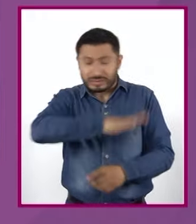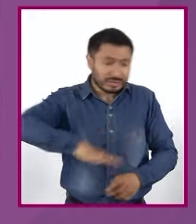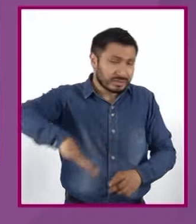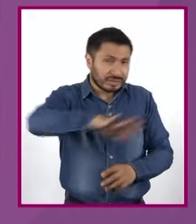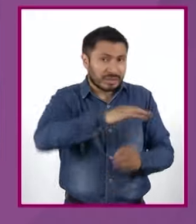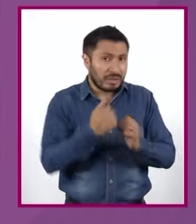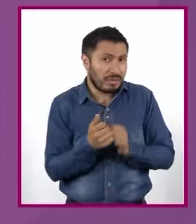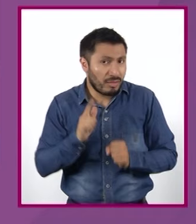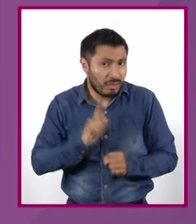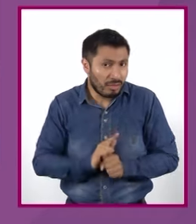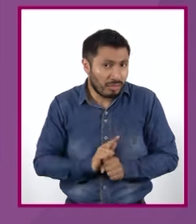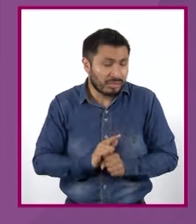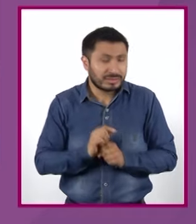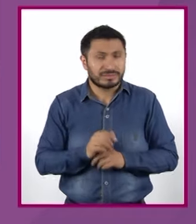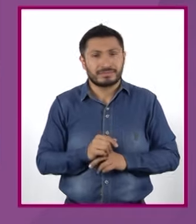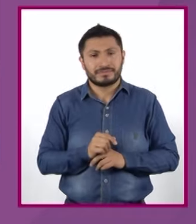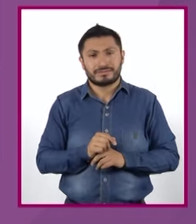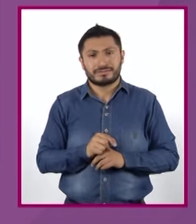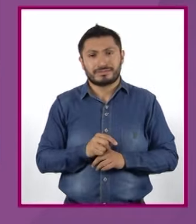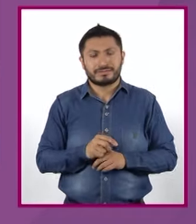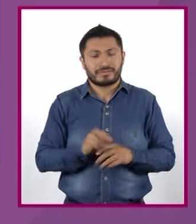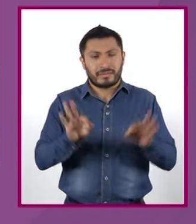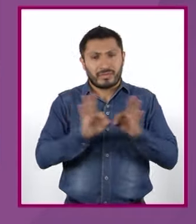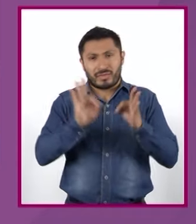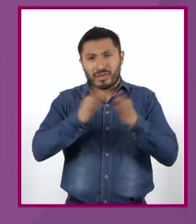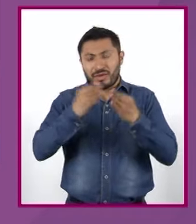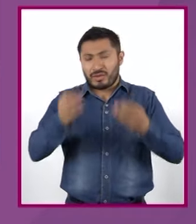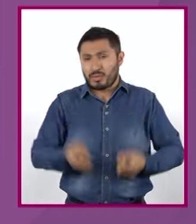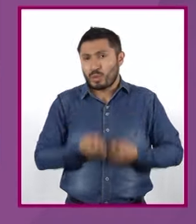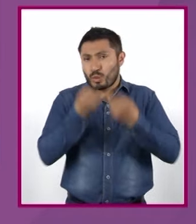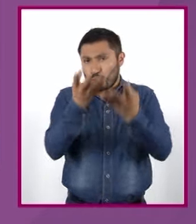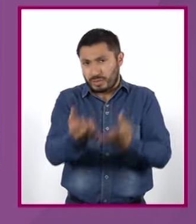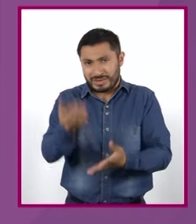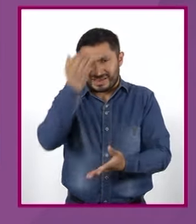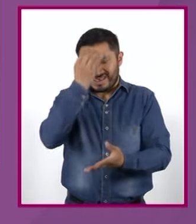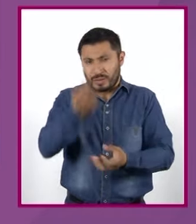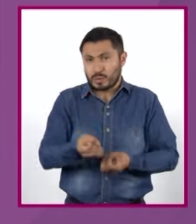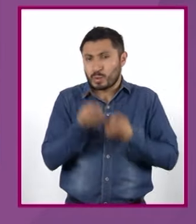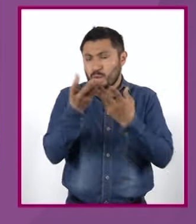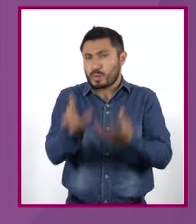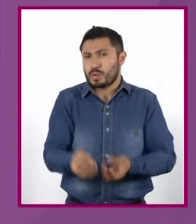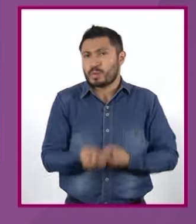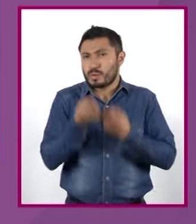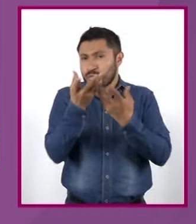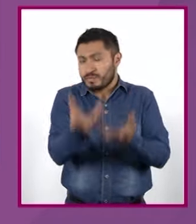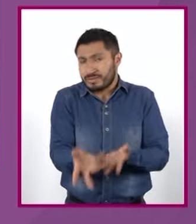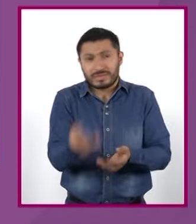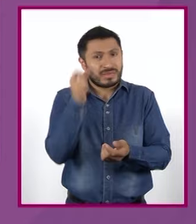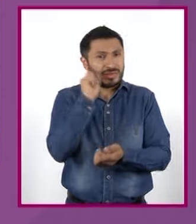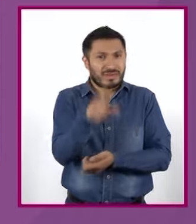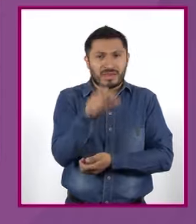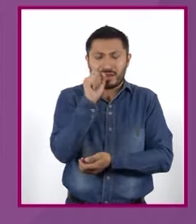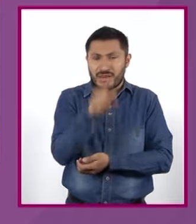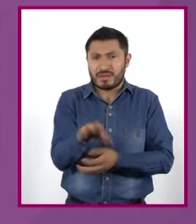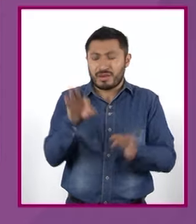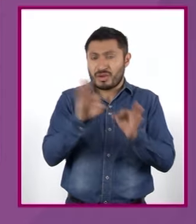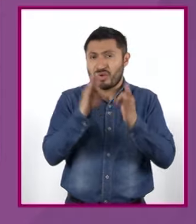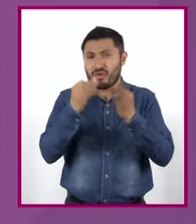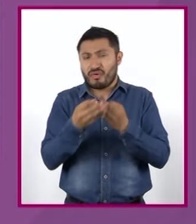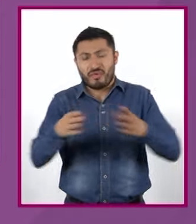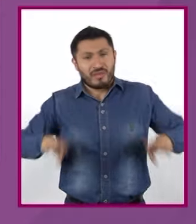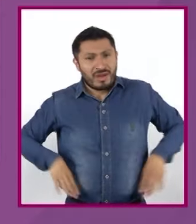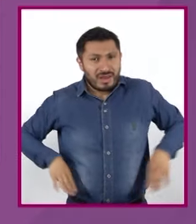sociedad. La manera en que se transmiten esos conocimientos también se hacen presentes las